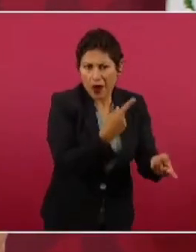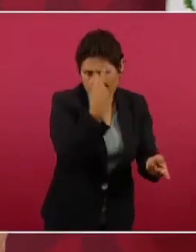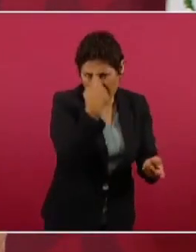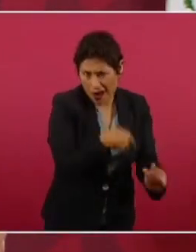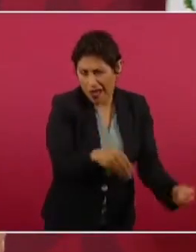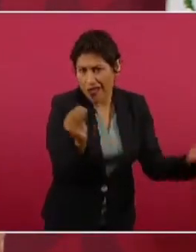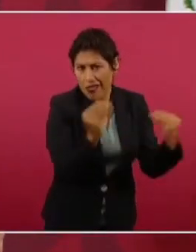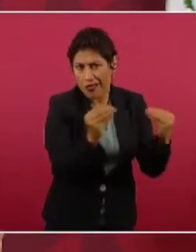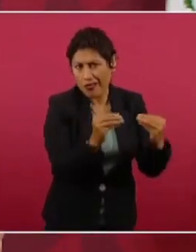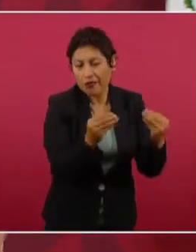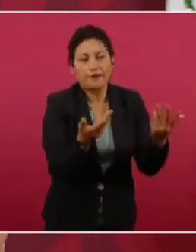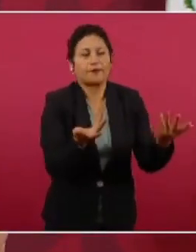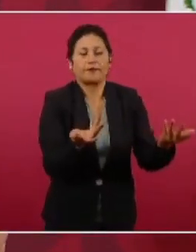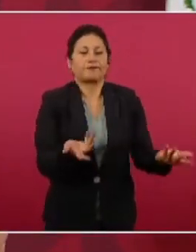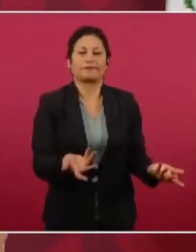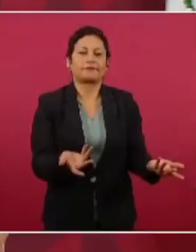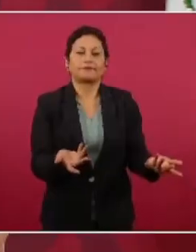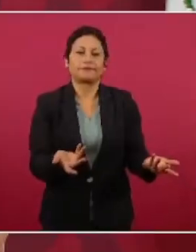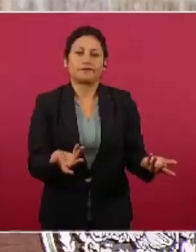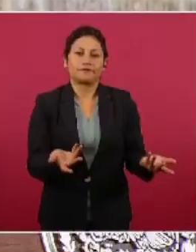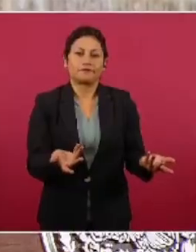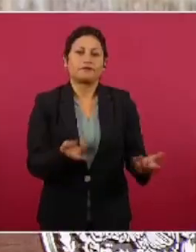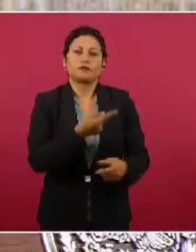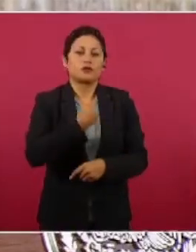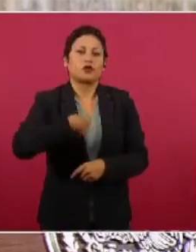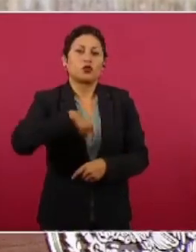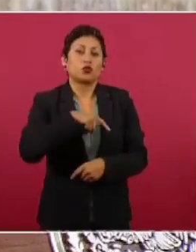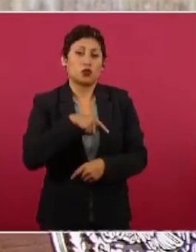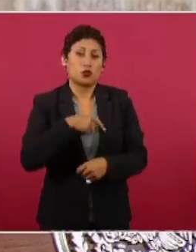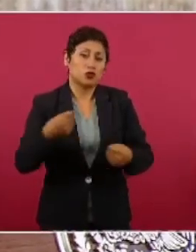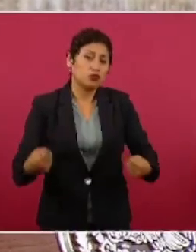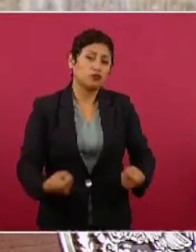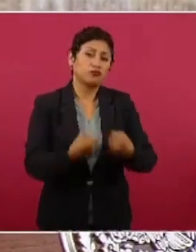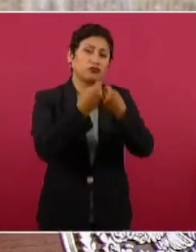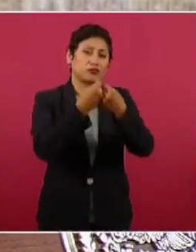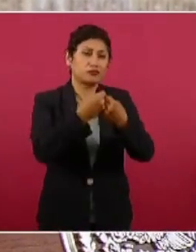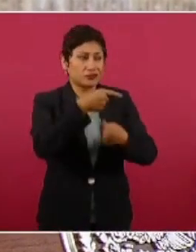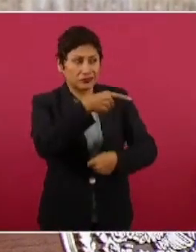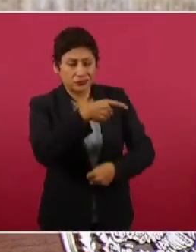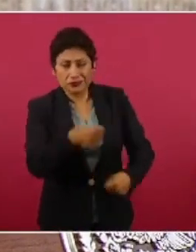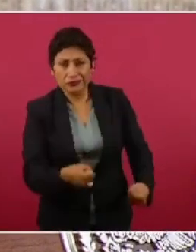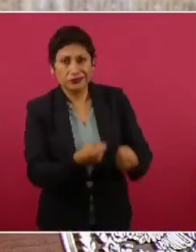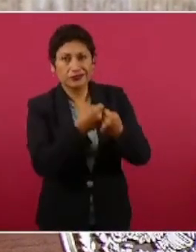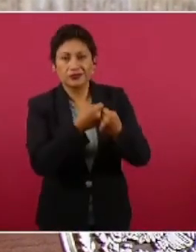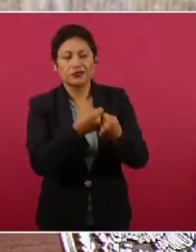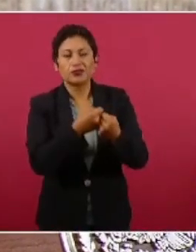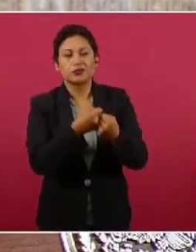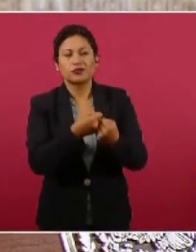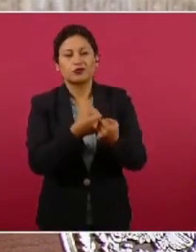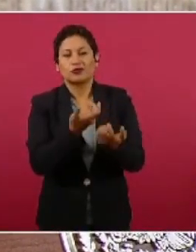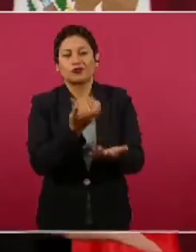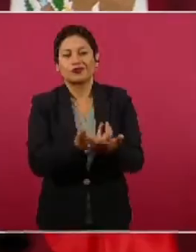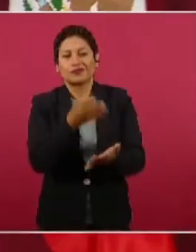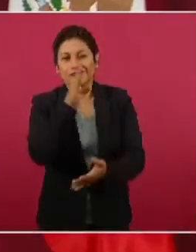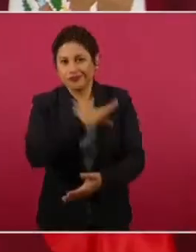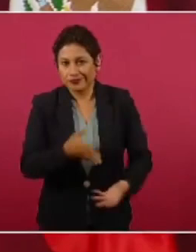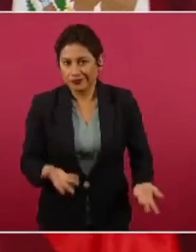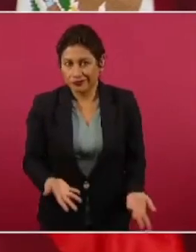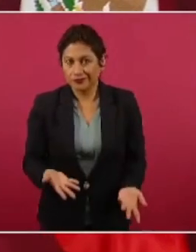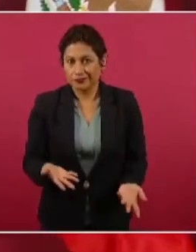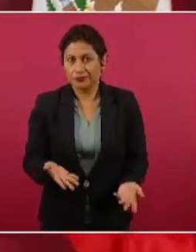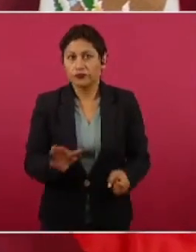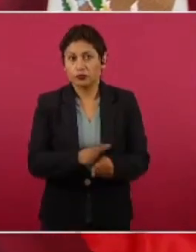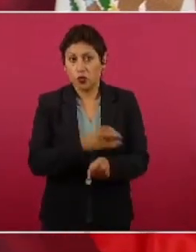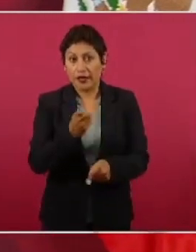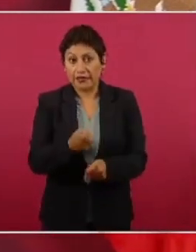Ni a ustedes ni a nosotros nos conviene el pleito. Entonces, hubo el acuerdo de que no se hablara